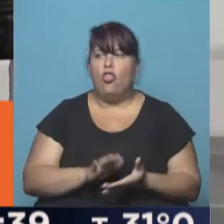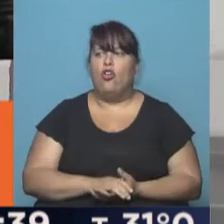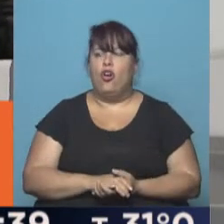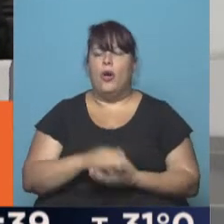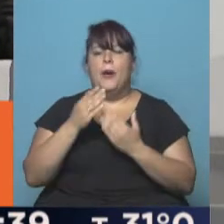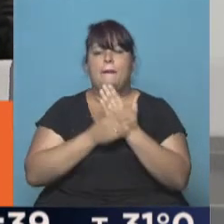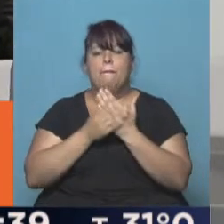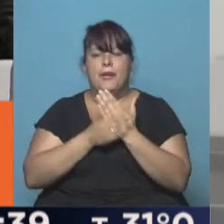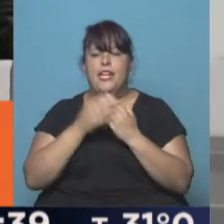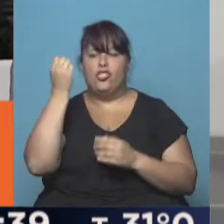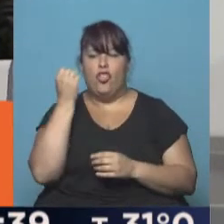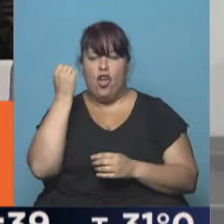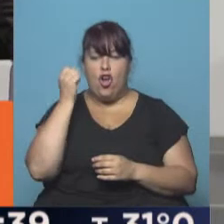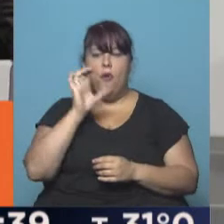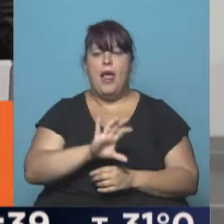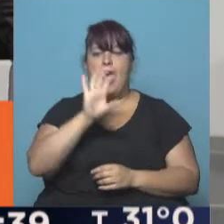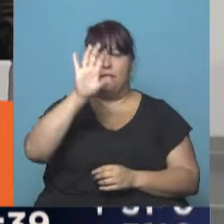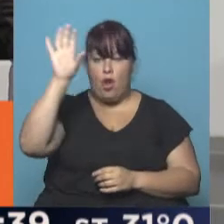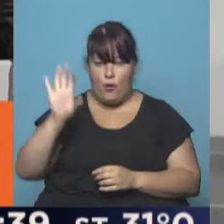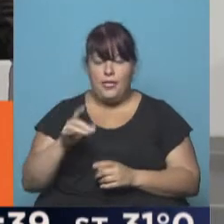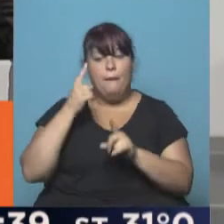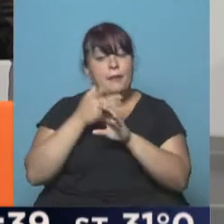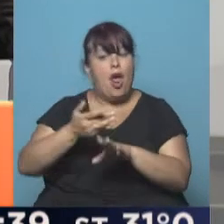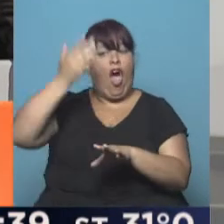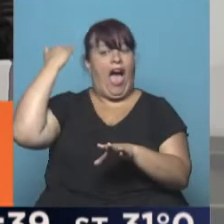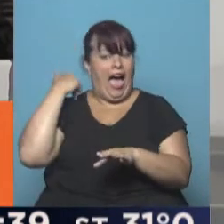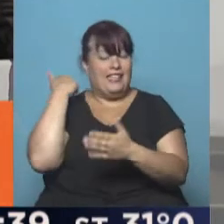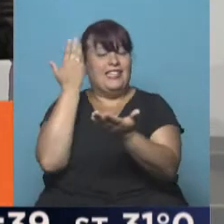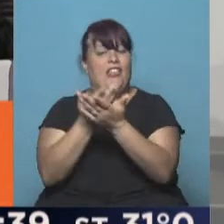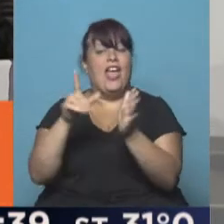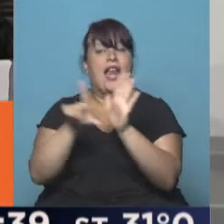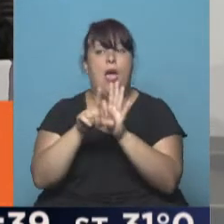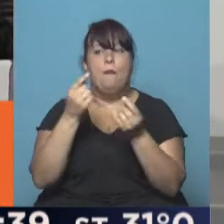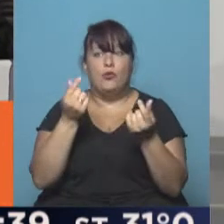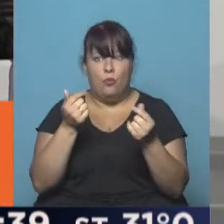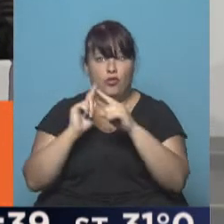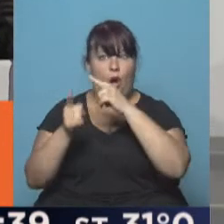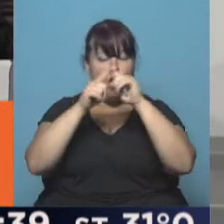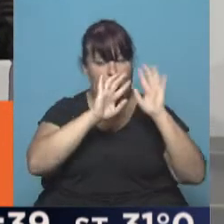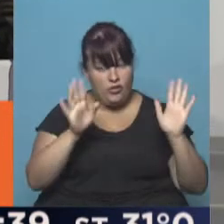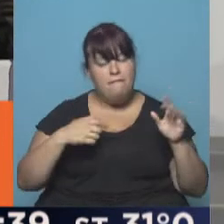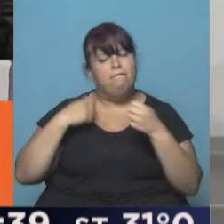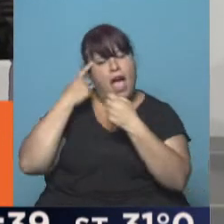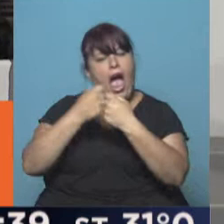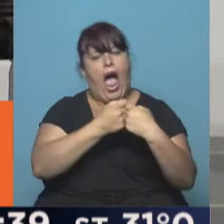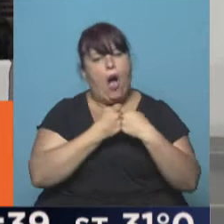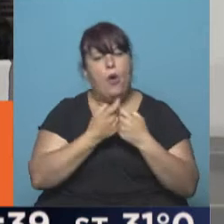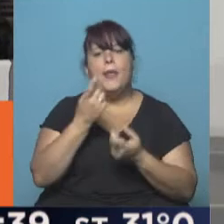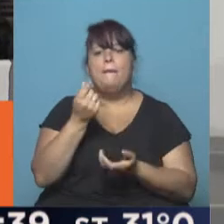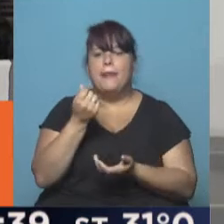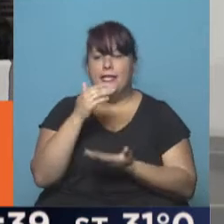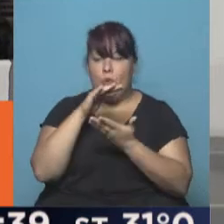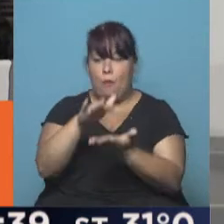los ministros de Economía de las provincias antes de enviar la ley de presupuesto, y acordamos que la partida